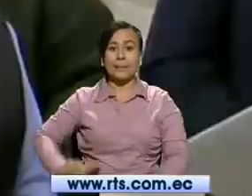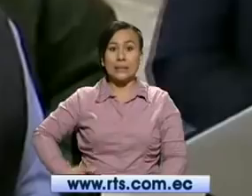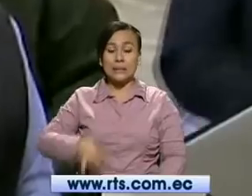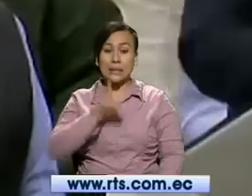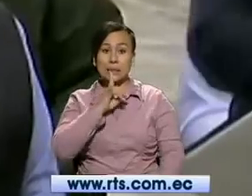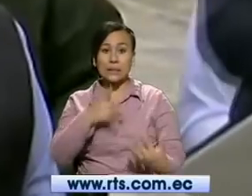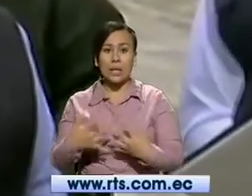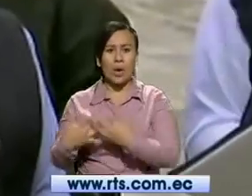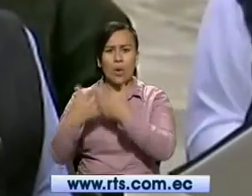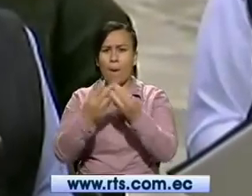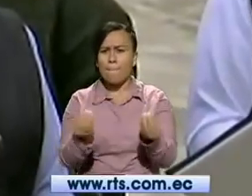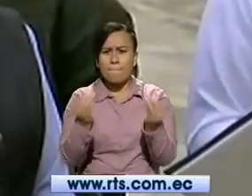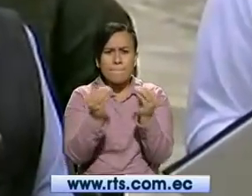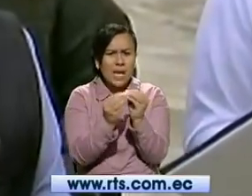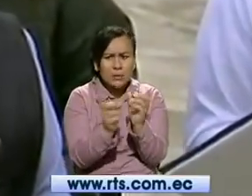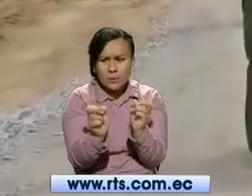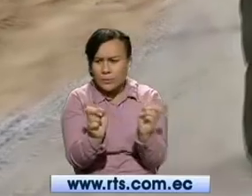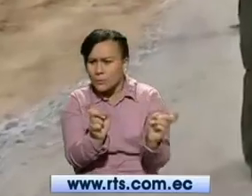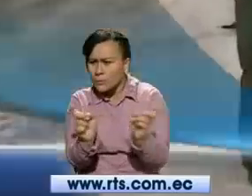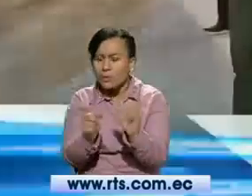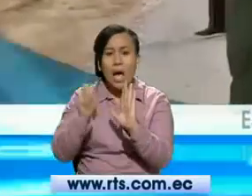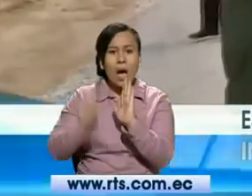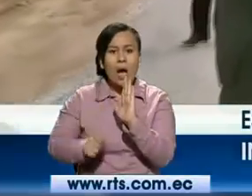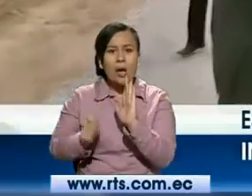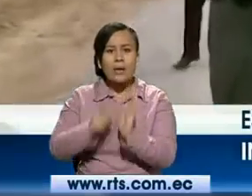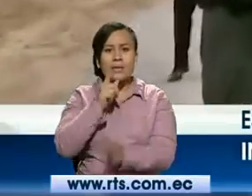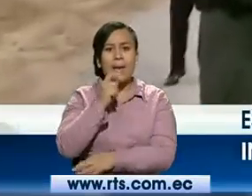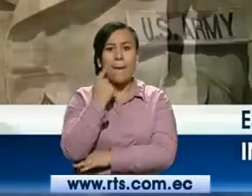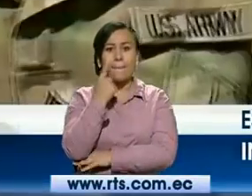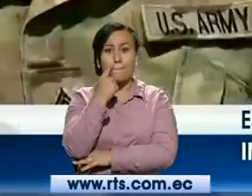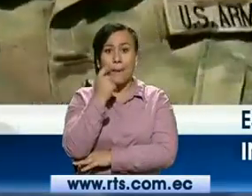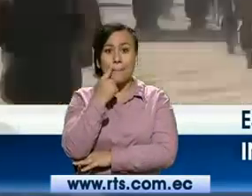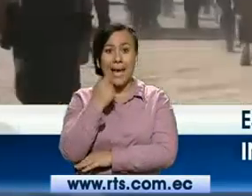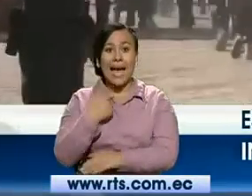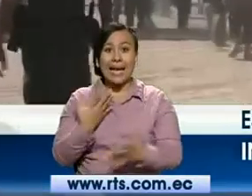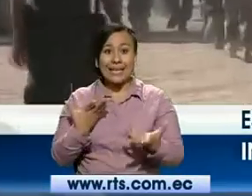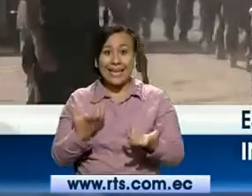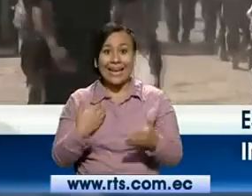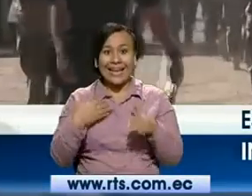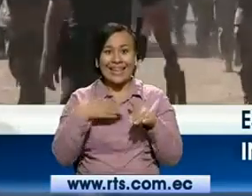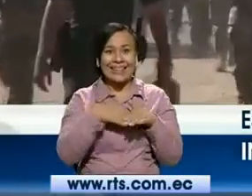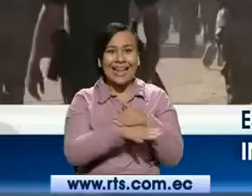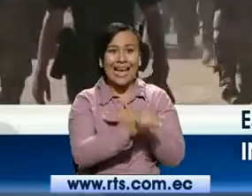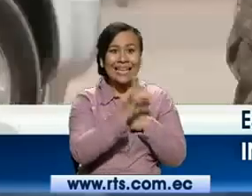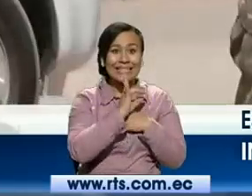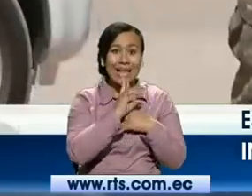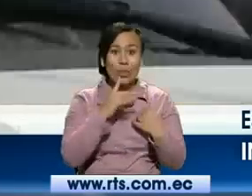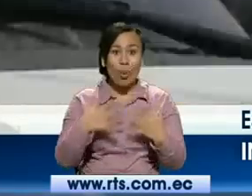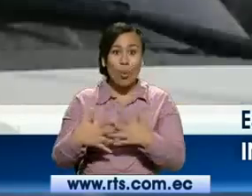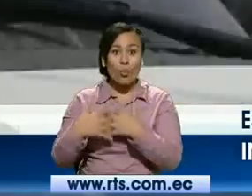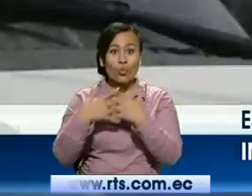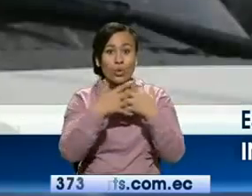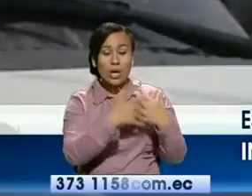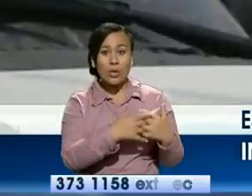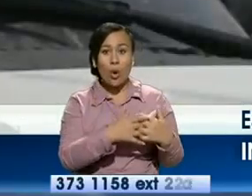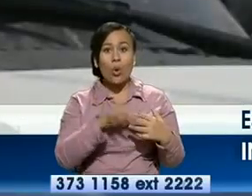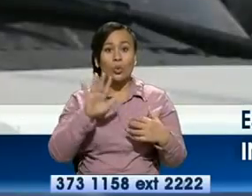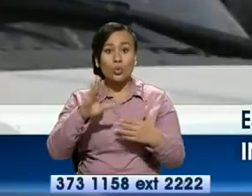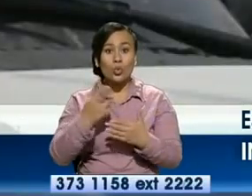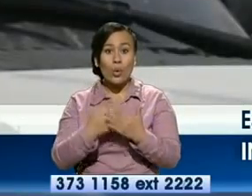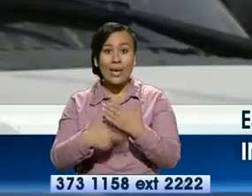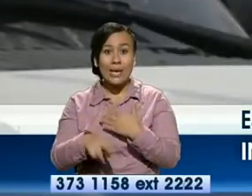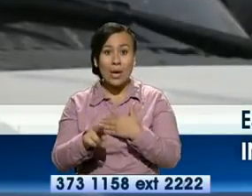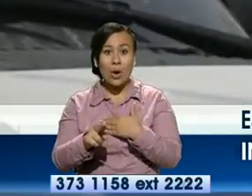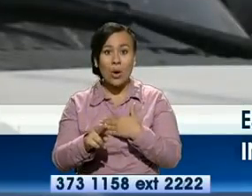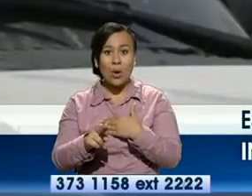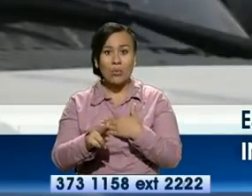busca aumentar los procesos judiciales contra los padres que ingresen de forma ilegal hasta los Estados Unidos y cuyos hijos sean